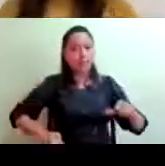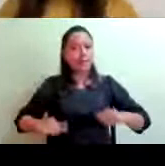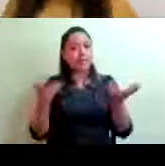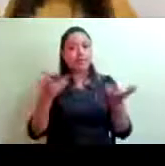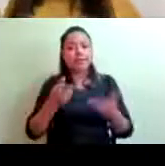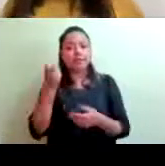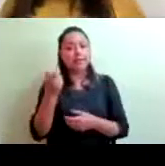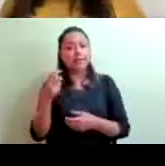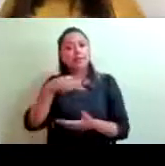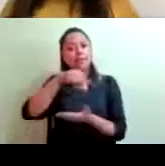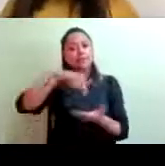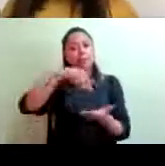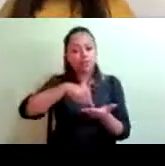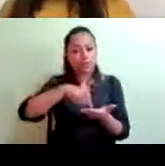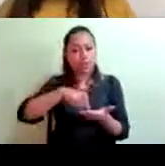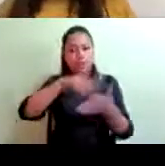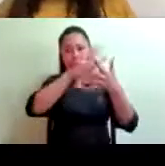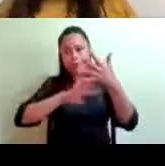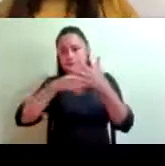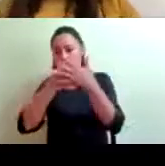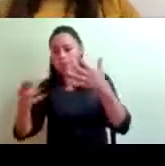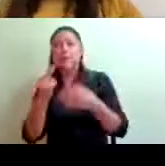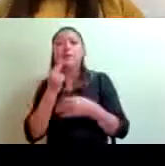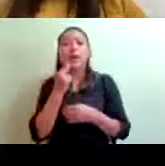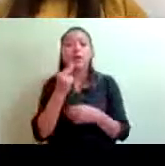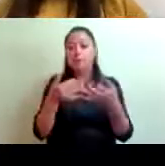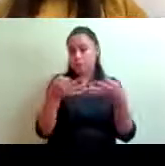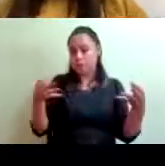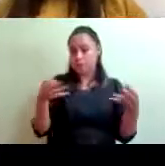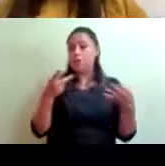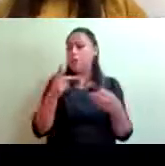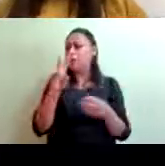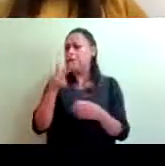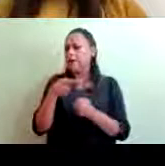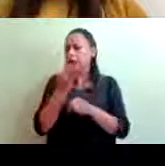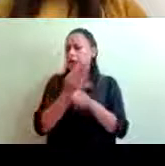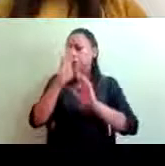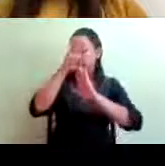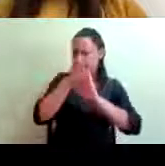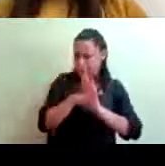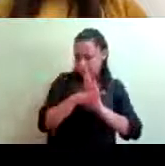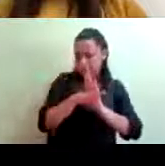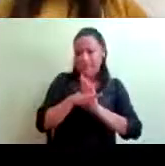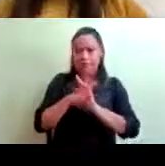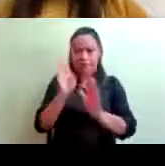esta zona conforme a una tabla de usos del suelo. Y si bien se ha reducido los ilícitos dentro del suelo de